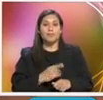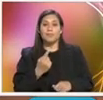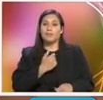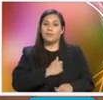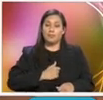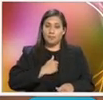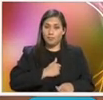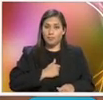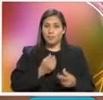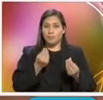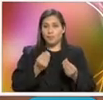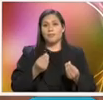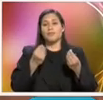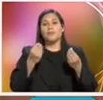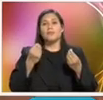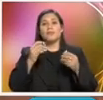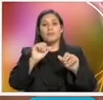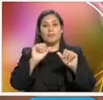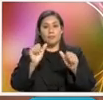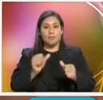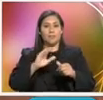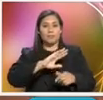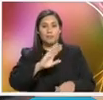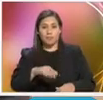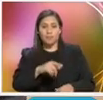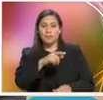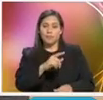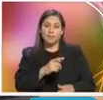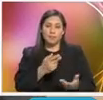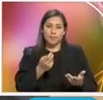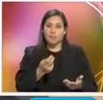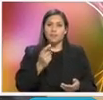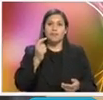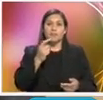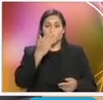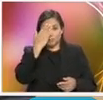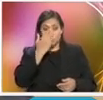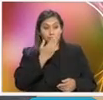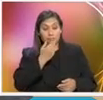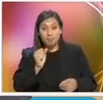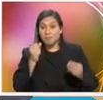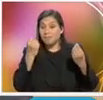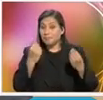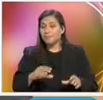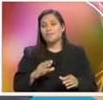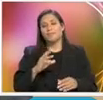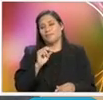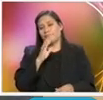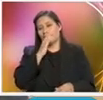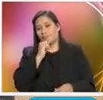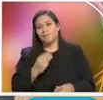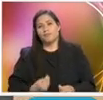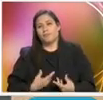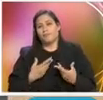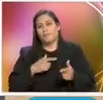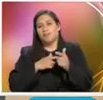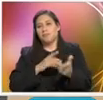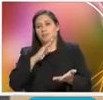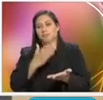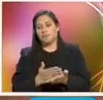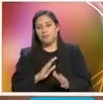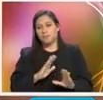lamentamos mucho siempre la pérdida de un artista, ¿no? Claro. Cualquiera que este sea, ¿no? Exactamente, ese talento que se pierde, que ya no vamos a poder disfrutar de